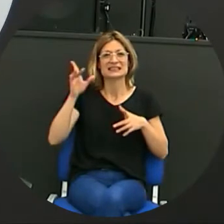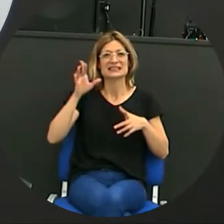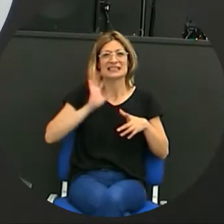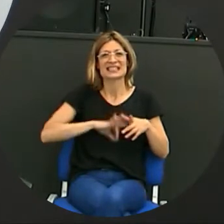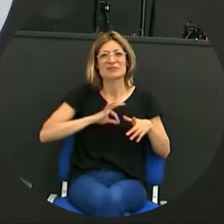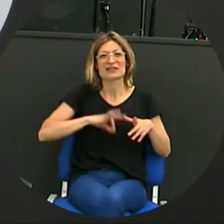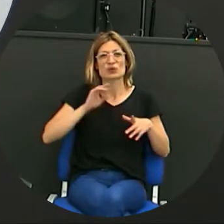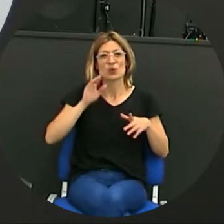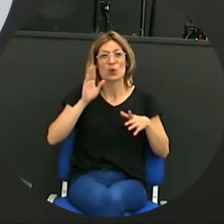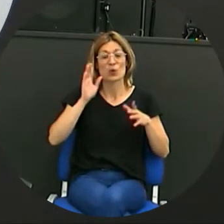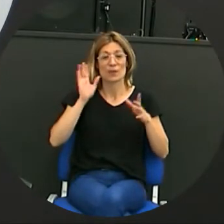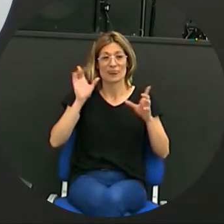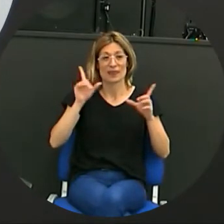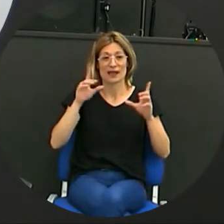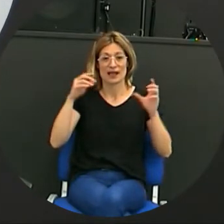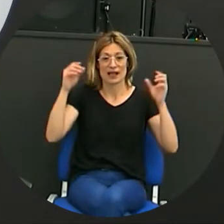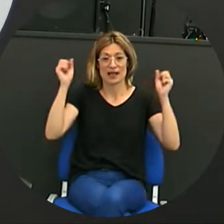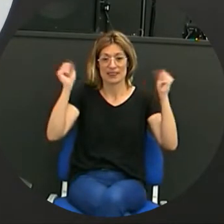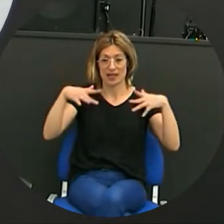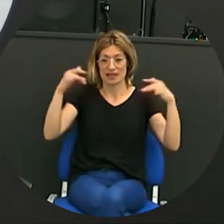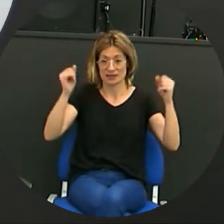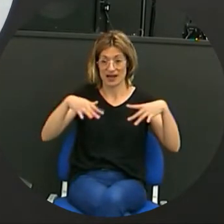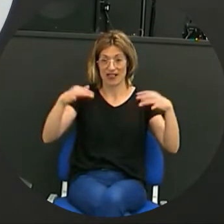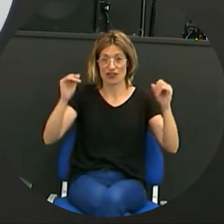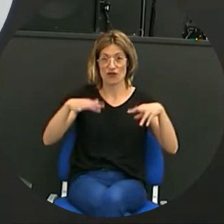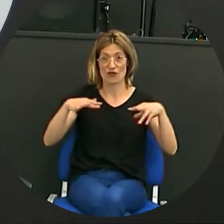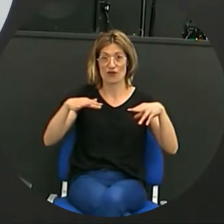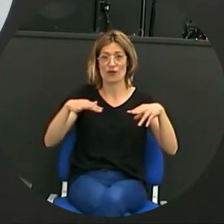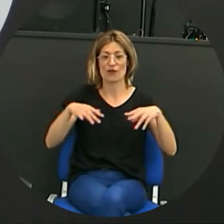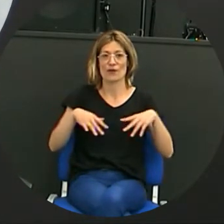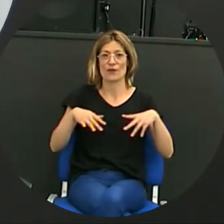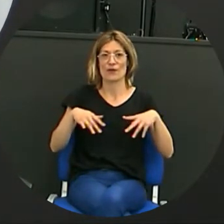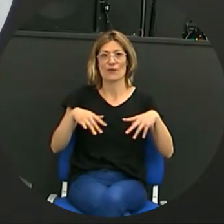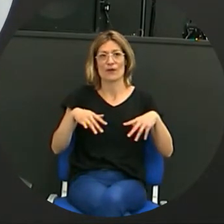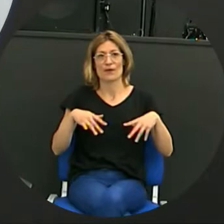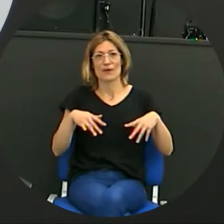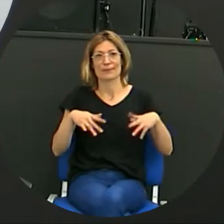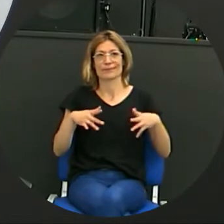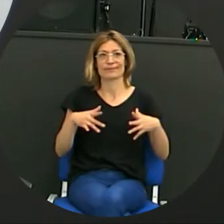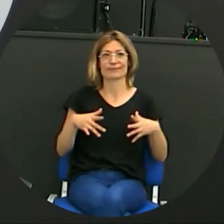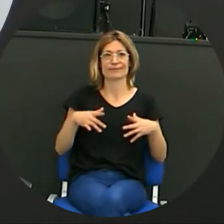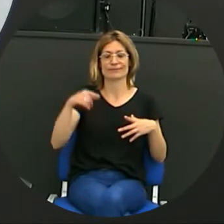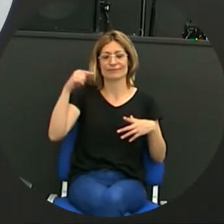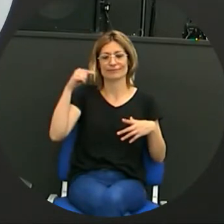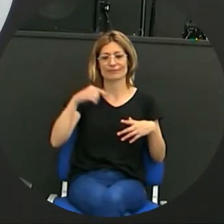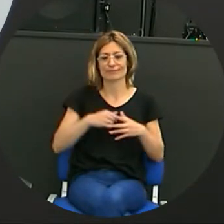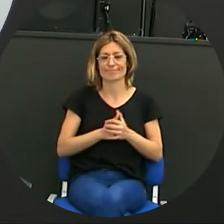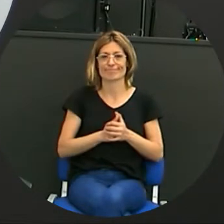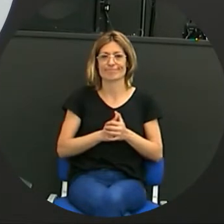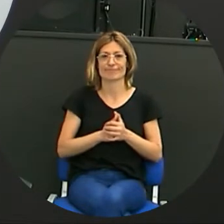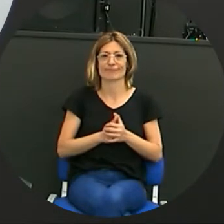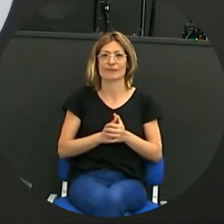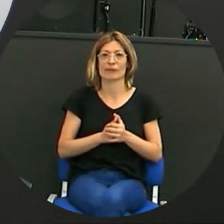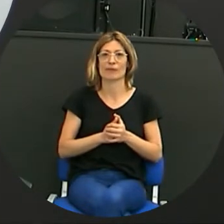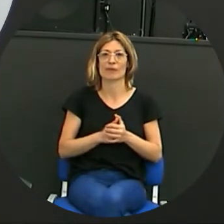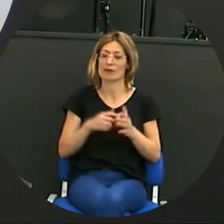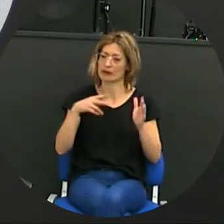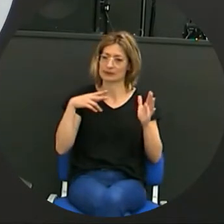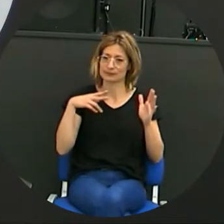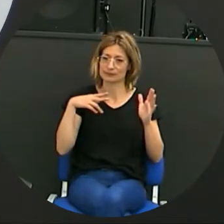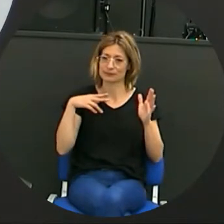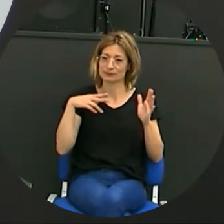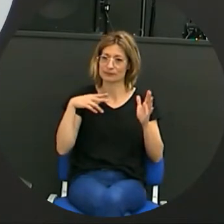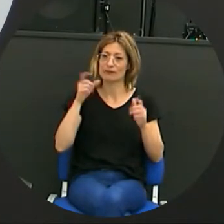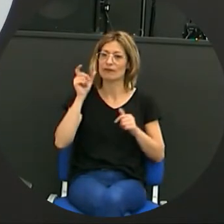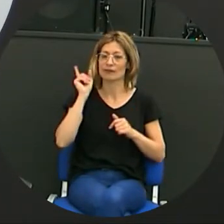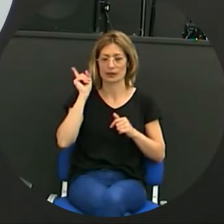que era verdadero discípulo, alguien que la gracia de Dios le había alcanzado, Lidia, y a la vez, a través de Lidia,